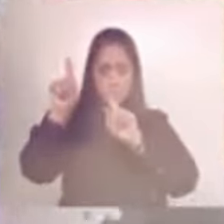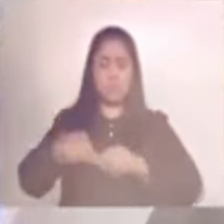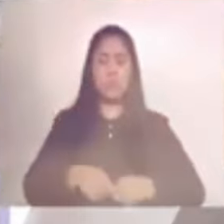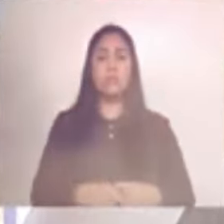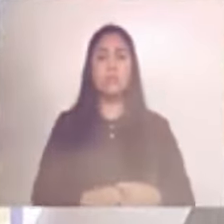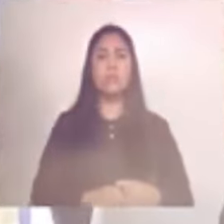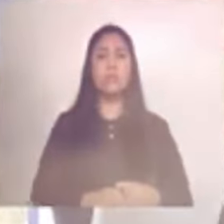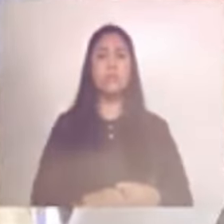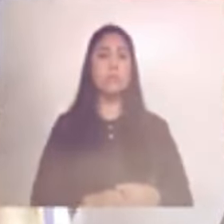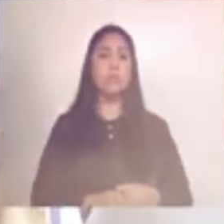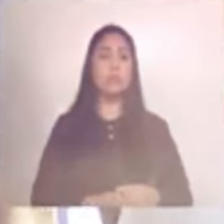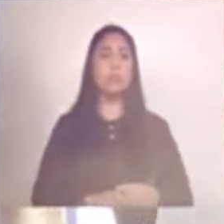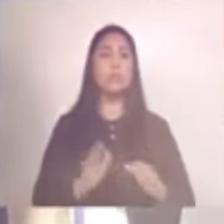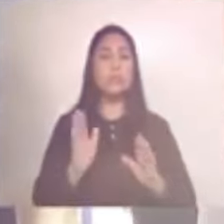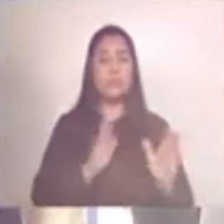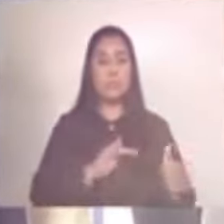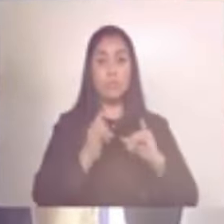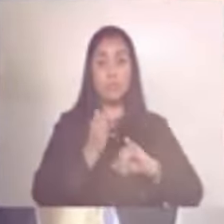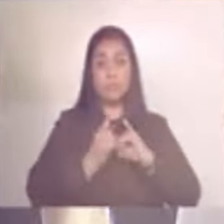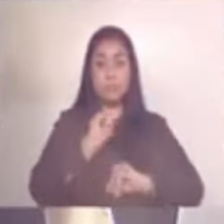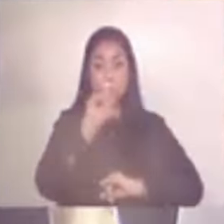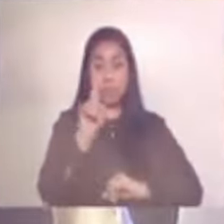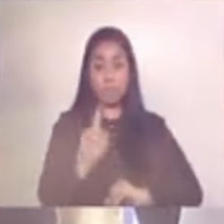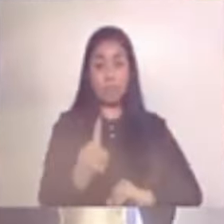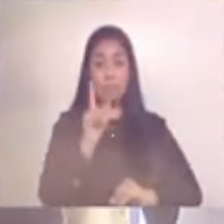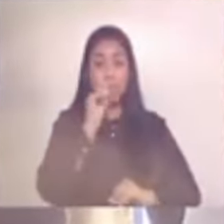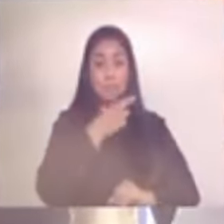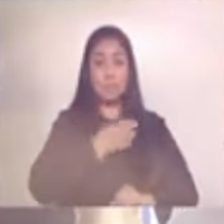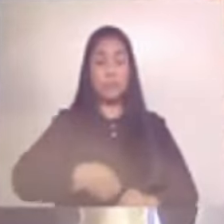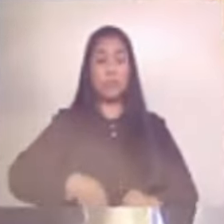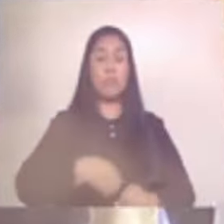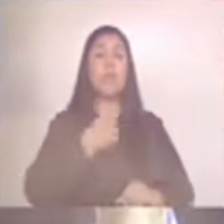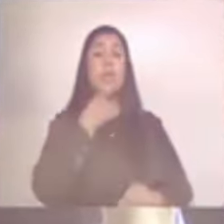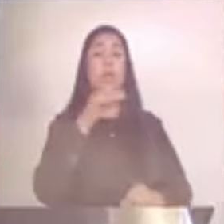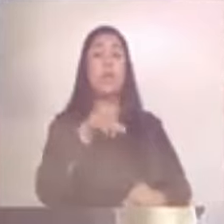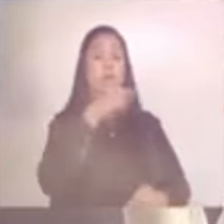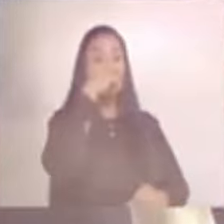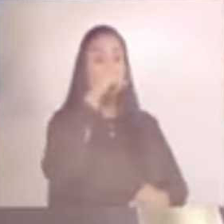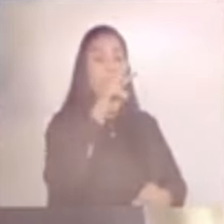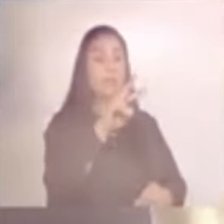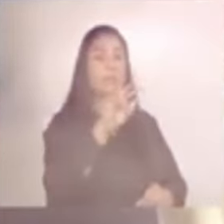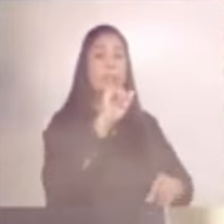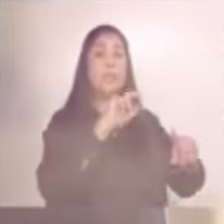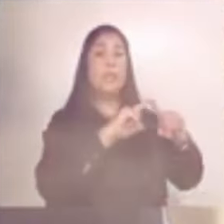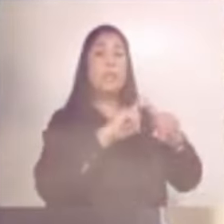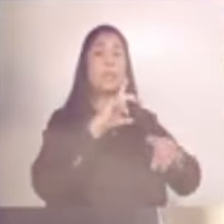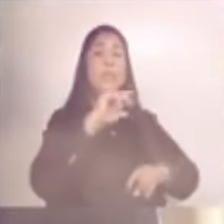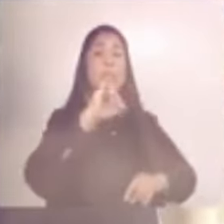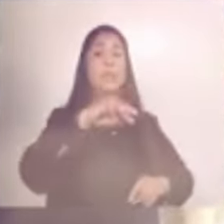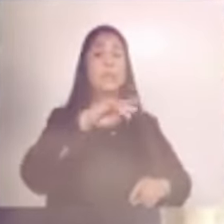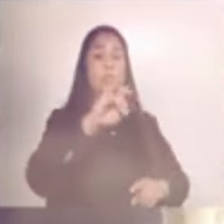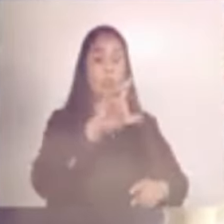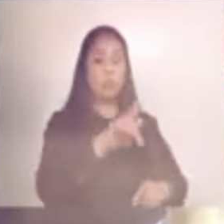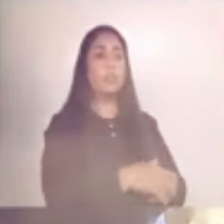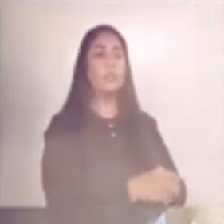señor secretario. Continuamos con la última pregunta, señor presidente, y está a cargo de Luis Ochoa de TV Ixchimul. Gracias, presidente. Buenos